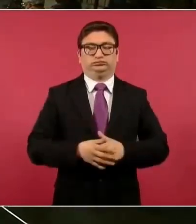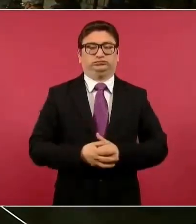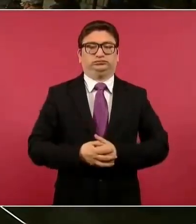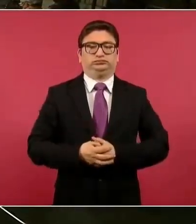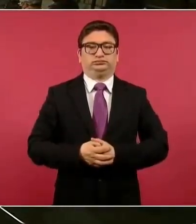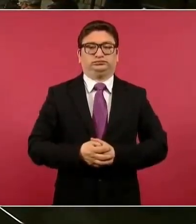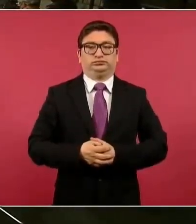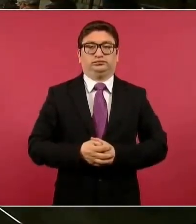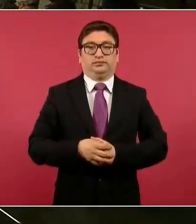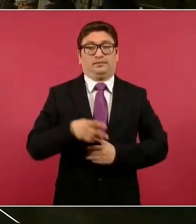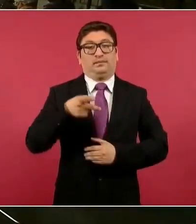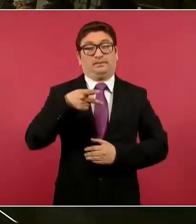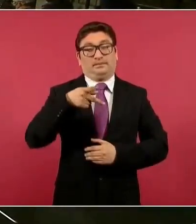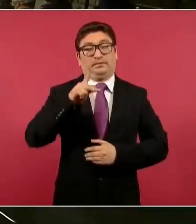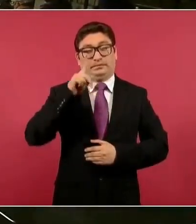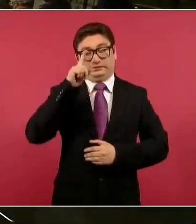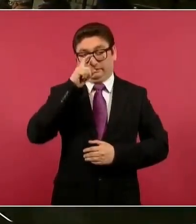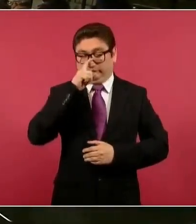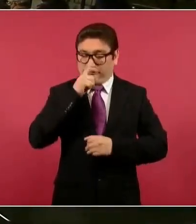pero sí cuesta.